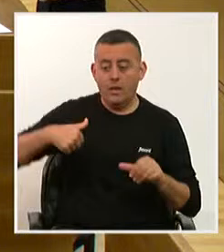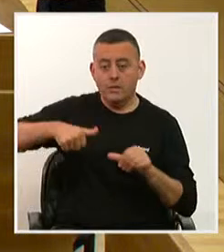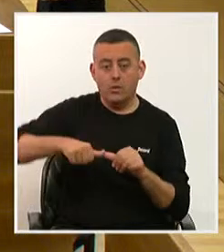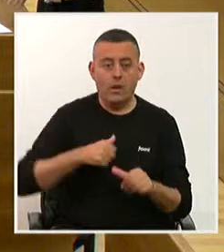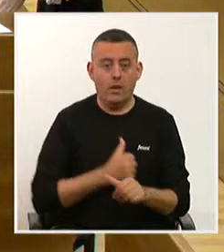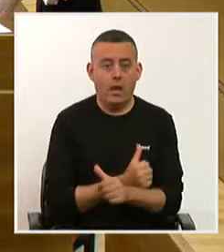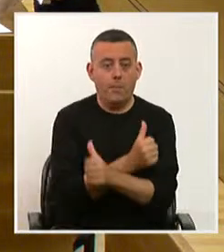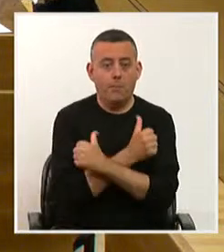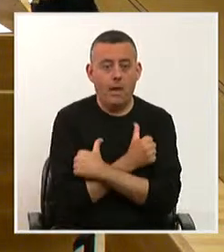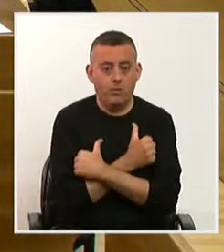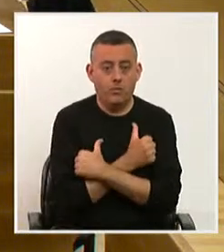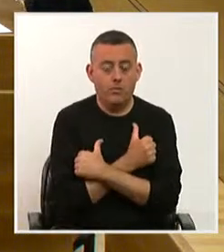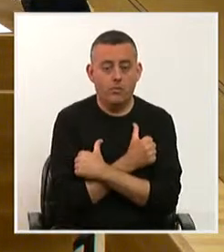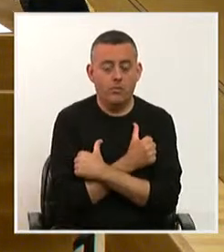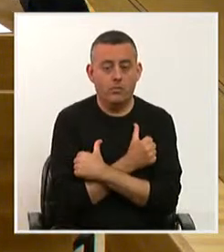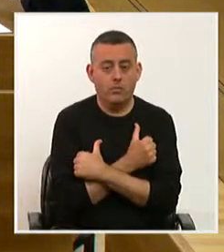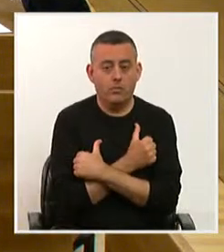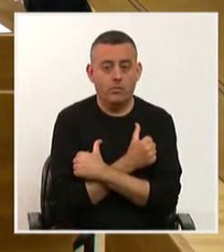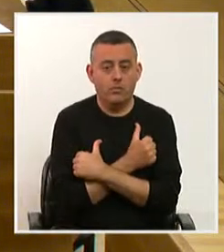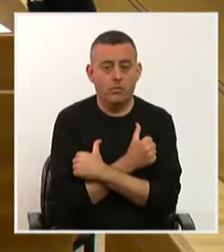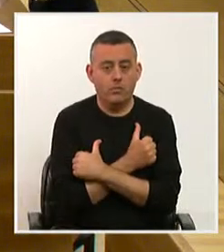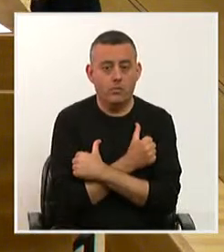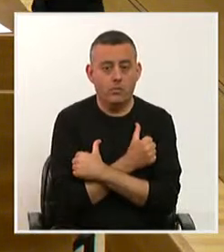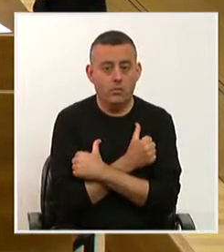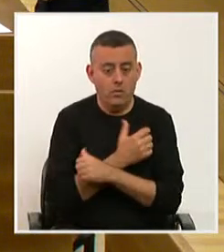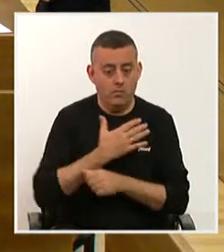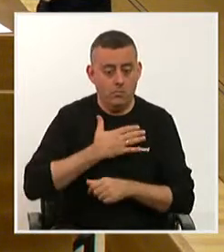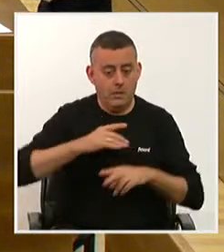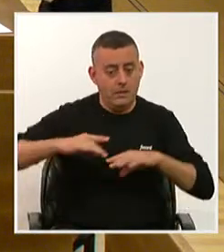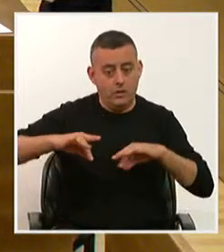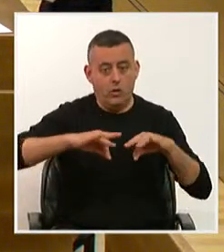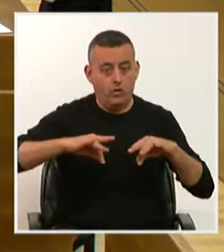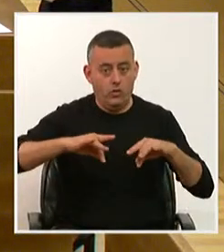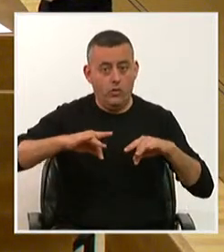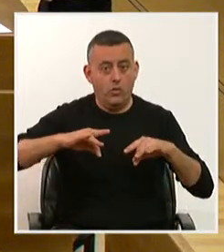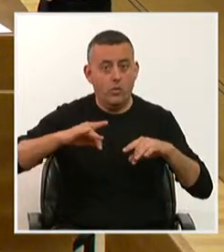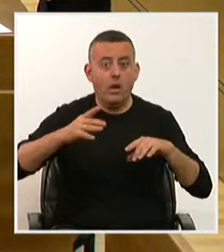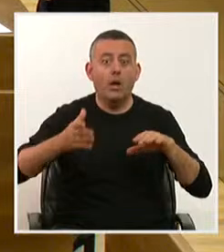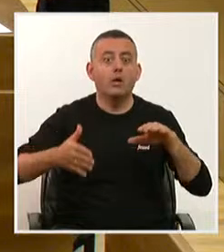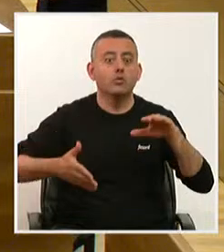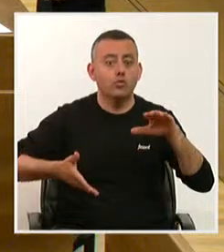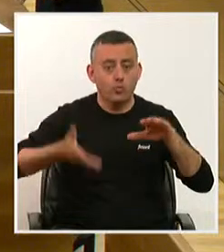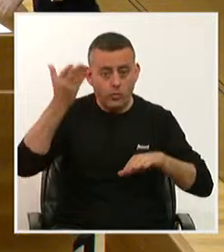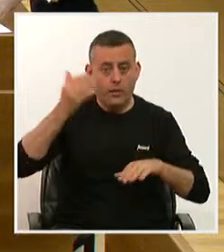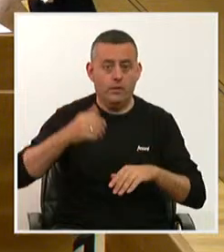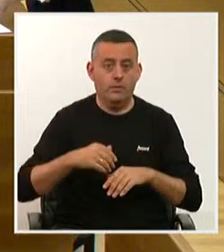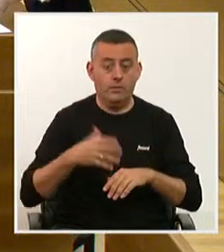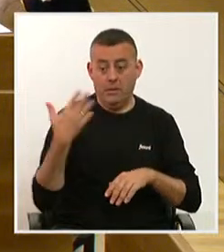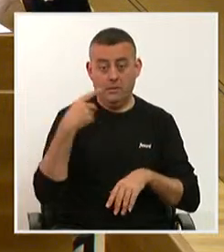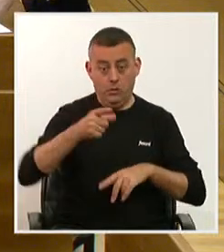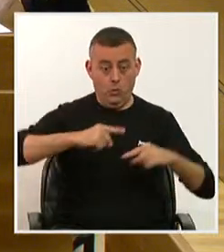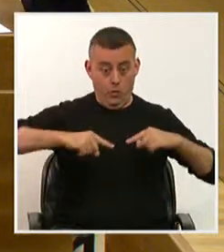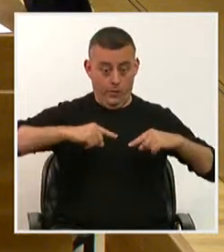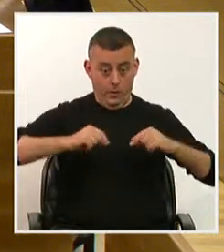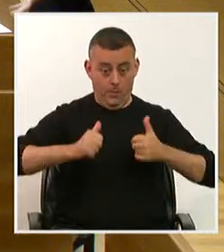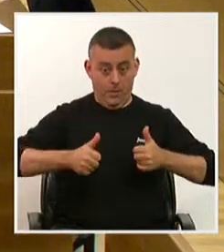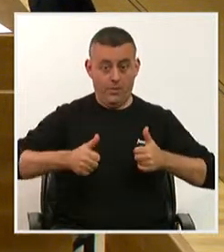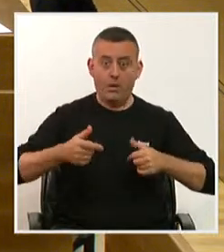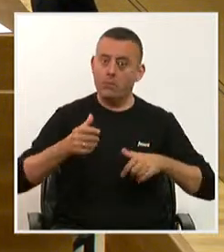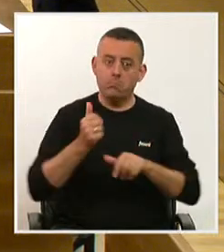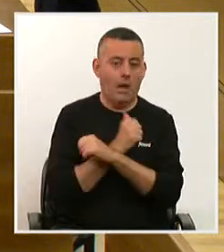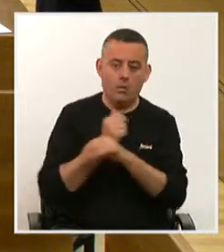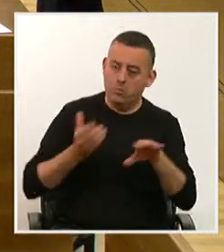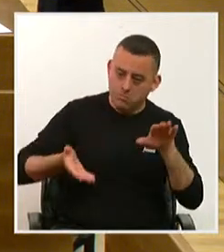el nu territor ha desde que gober saben que no pagen cu